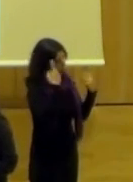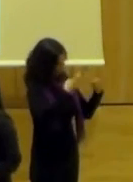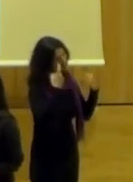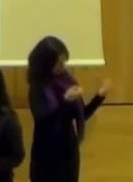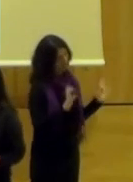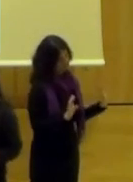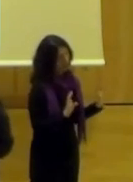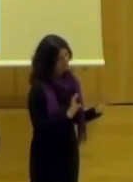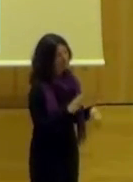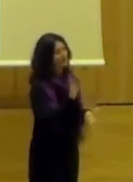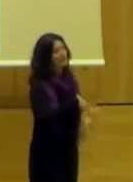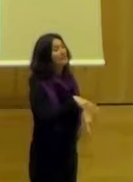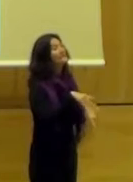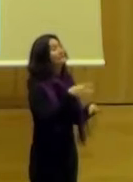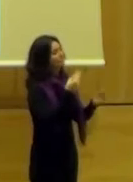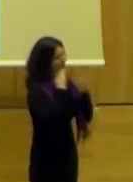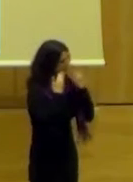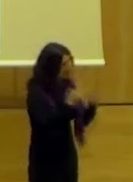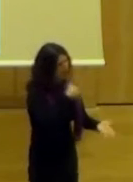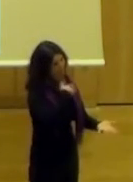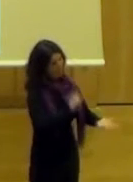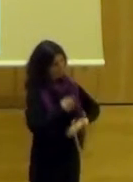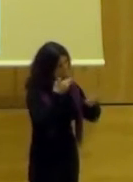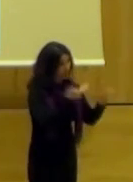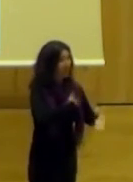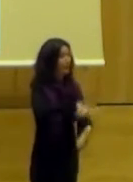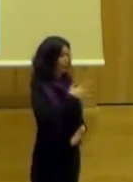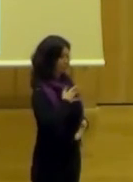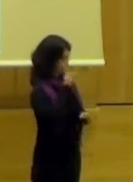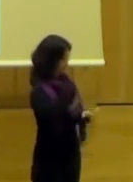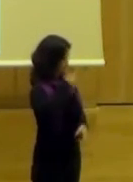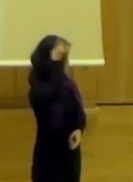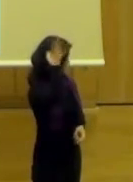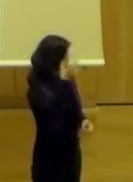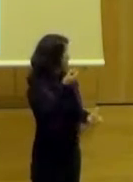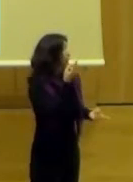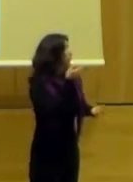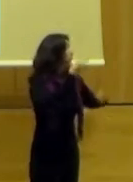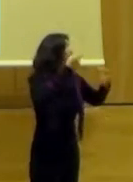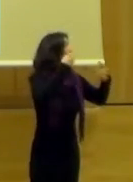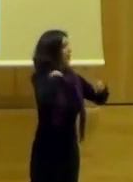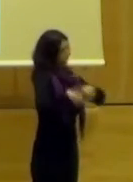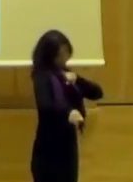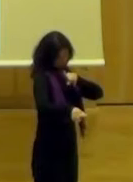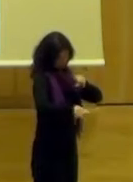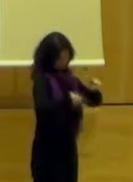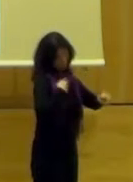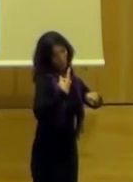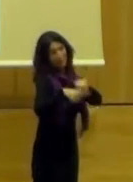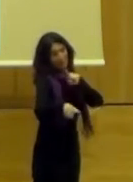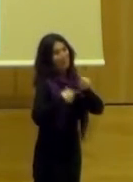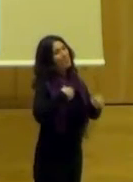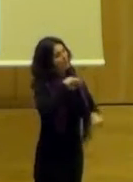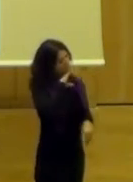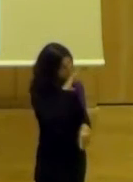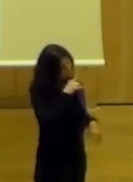mitad. Bueno, ante todo, muchísimas gracias por la invitación. Nosotros somos una iniciativa un poco distinta, pero bueno,